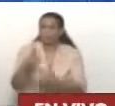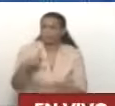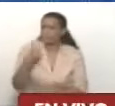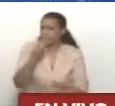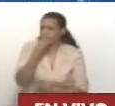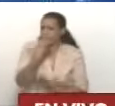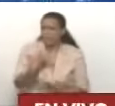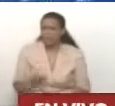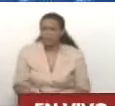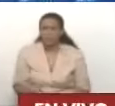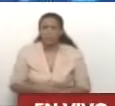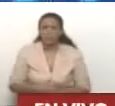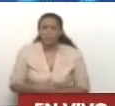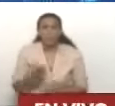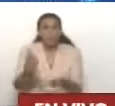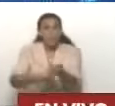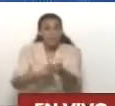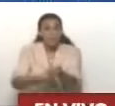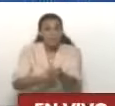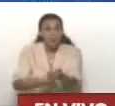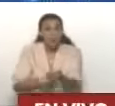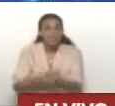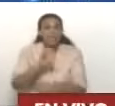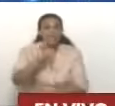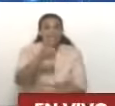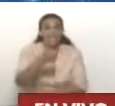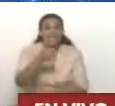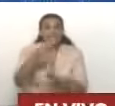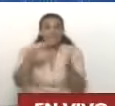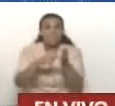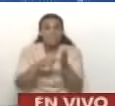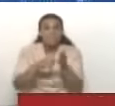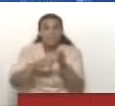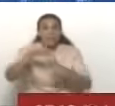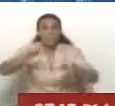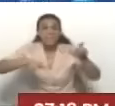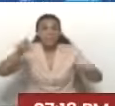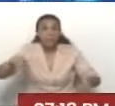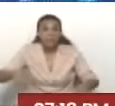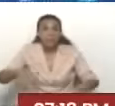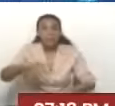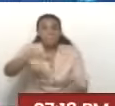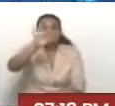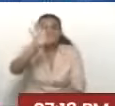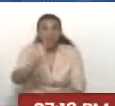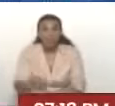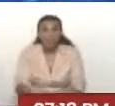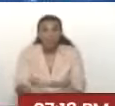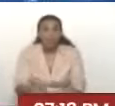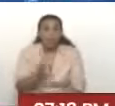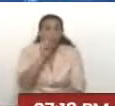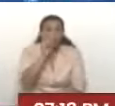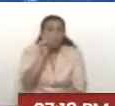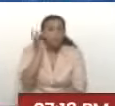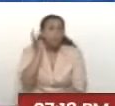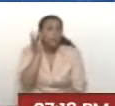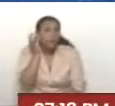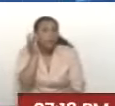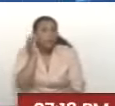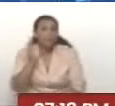Espectacular. Con mis hermanos. 17.000 pastores y pastoras